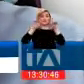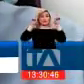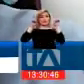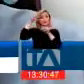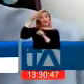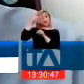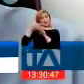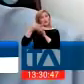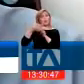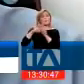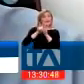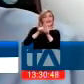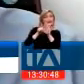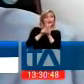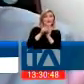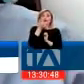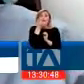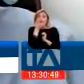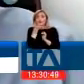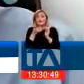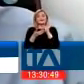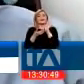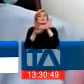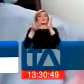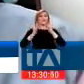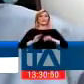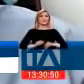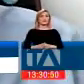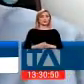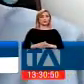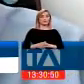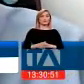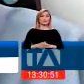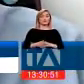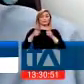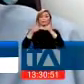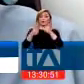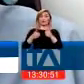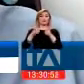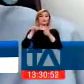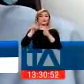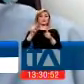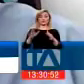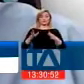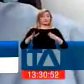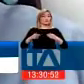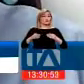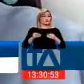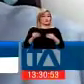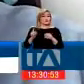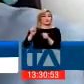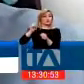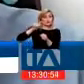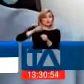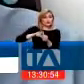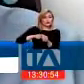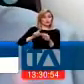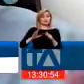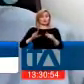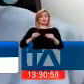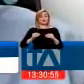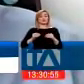de estas formalidades, como por ejemplo una candidatura que no fue aceptada en su inscripción como